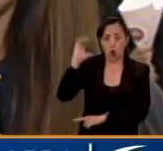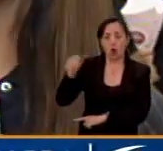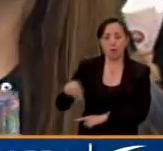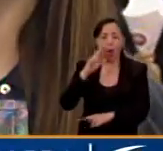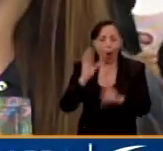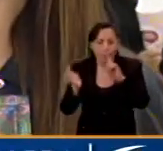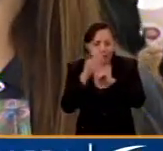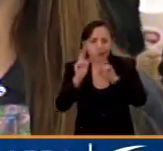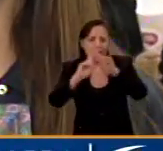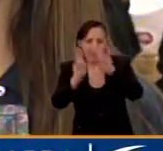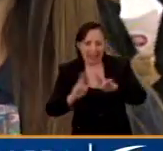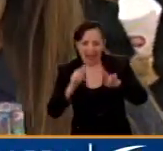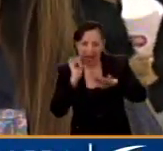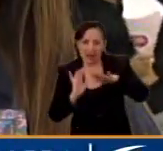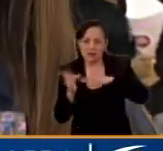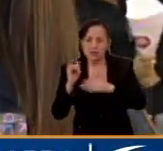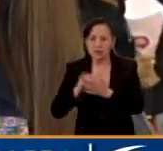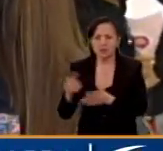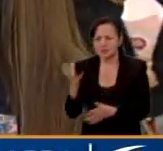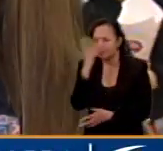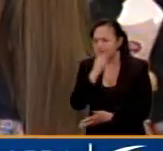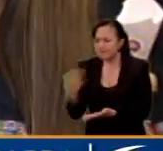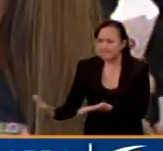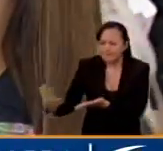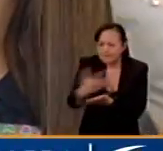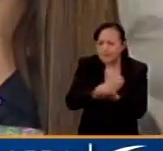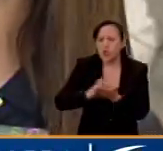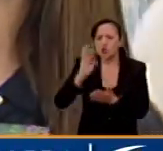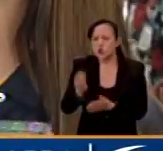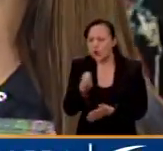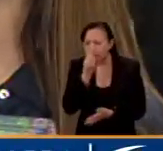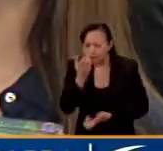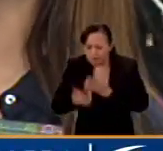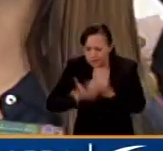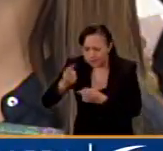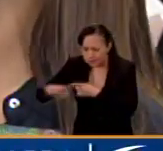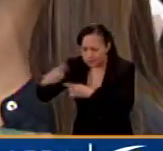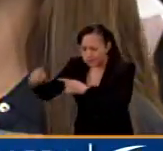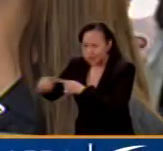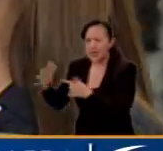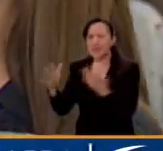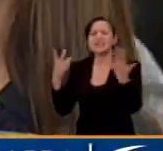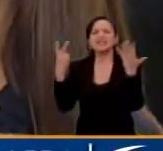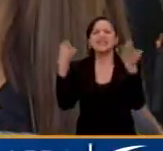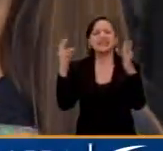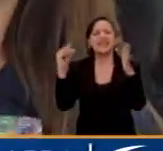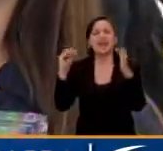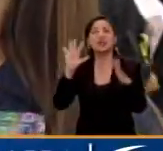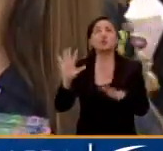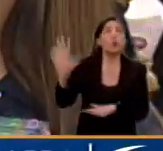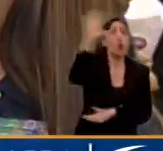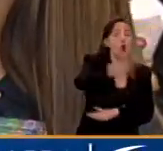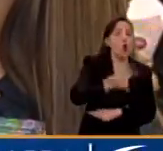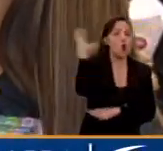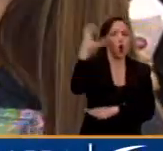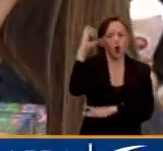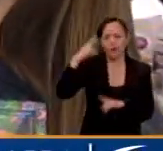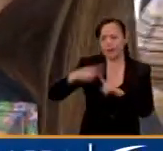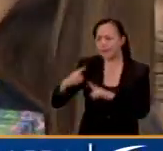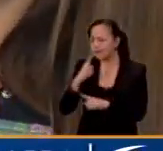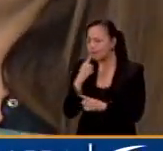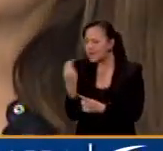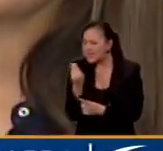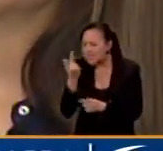Ha hecho una belleza de recopilación de recetas, más de 70 recetas de todas las regiones de Colombia, con todos los sabores, y